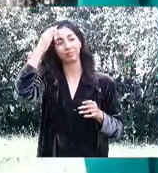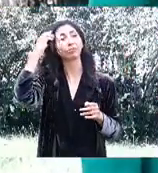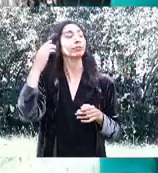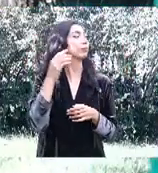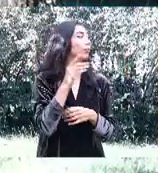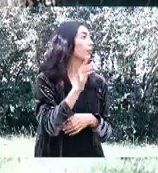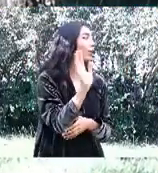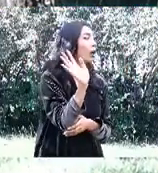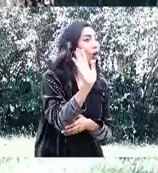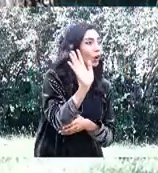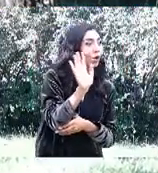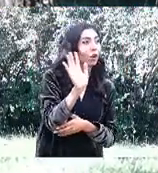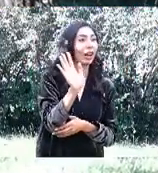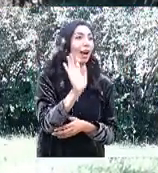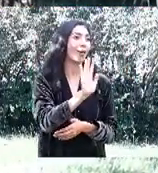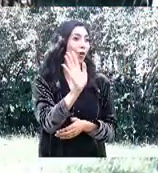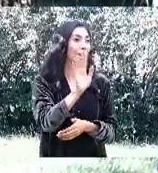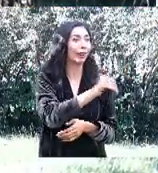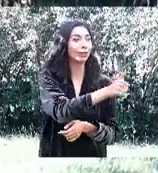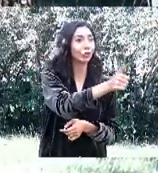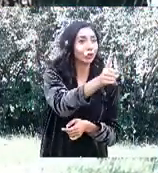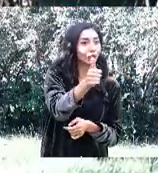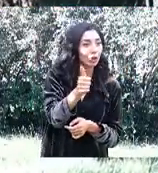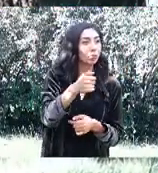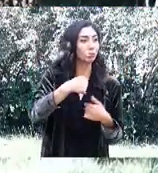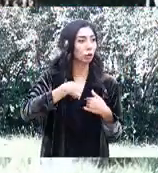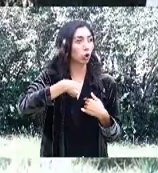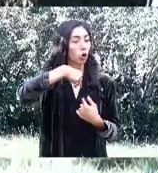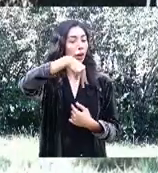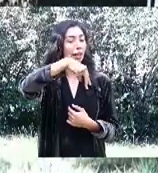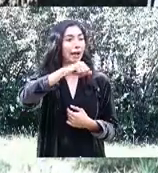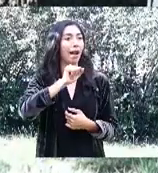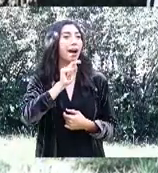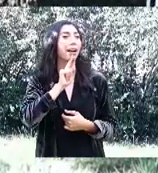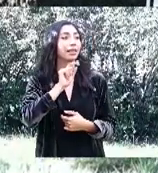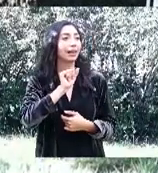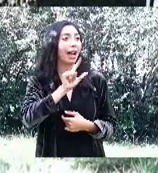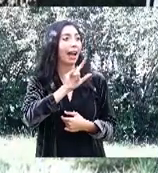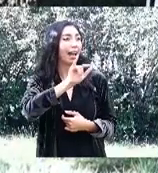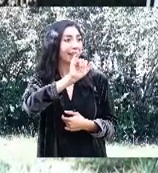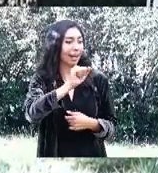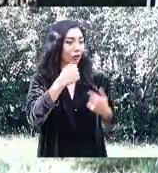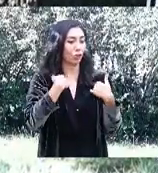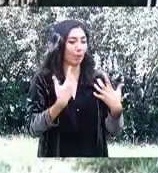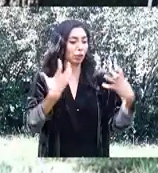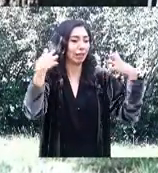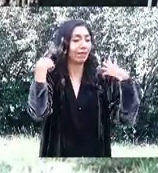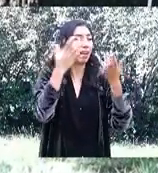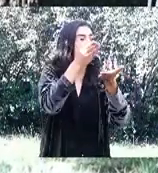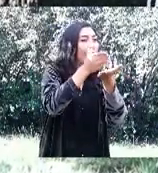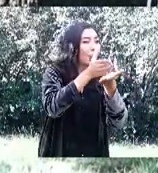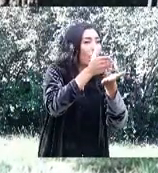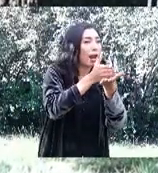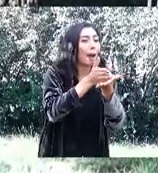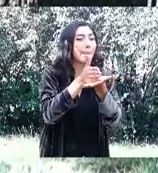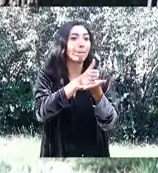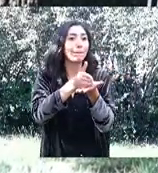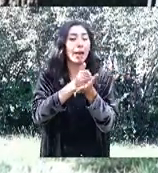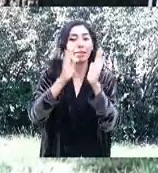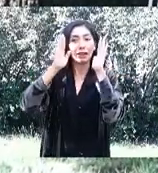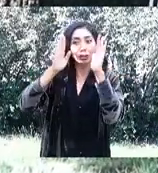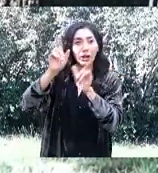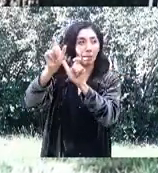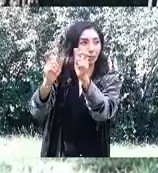Hola Hola a todas a todos eh yo soy Natalia estoy a cargo de la escuela de mediación primero agradecer a candra por la